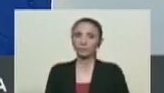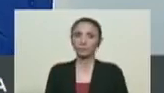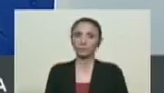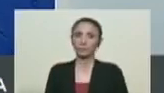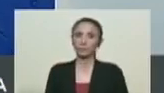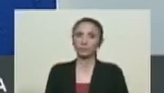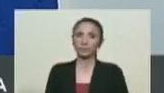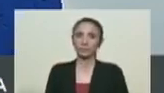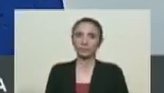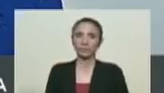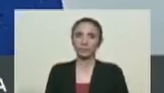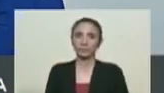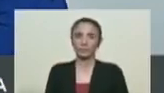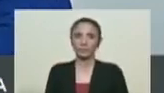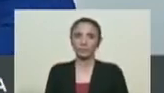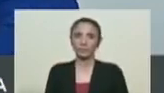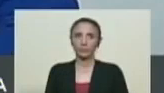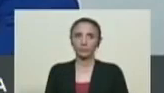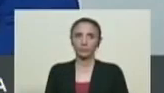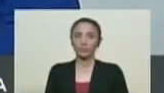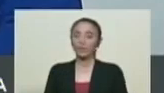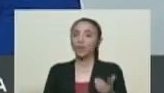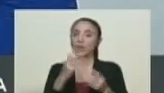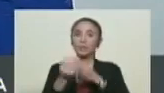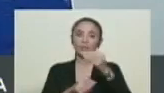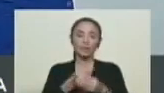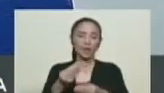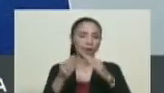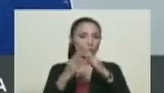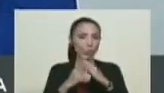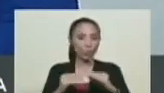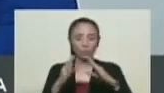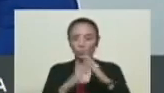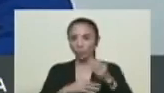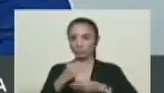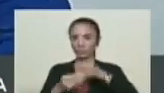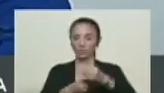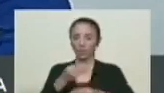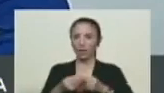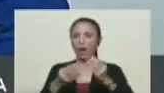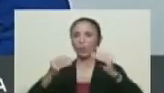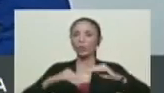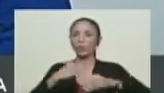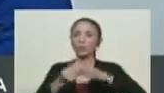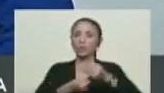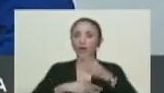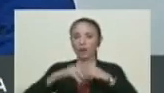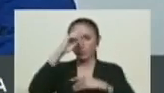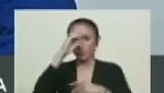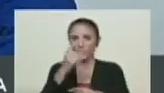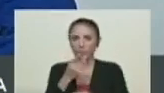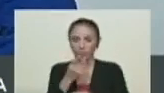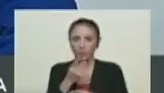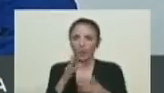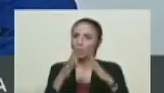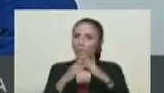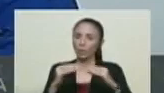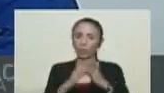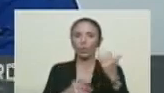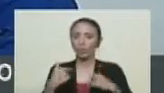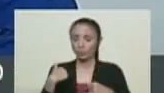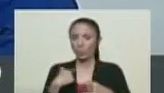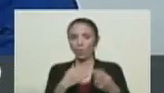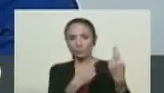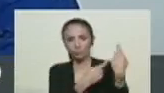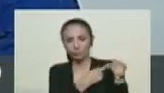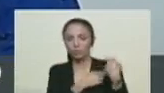establecían, ¿no? Y que se cumpla en todas sus partes el acuerdo de Santo Domingo avalado por el presidente Danilo Medina. Tengo palabra, la